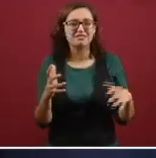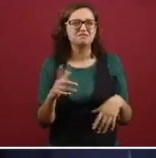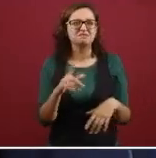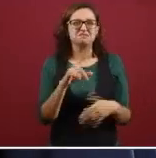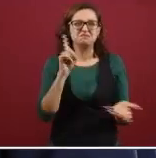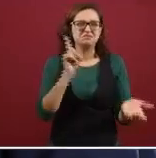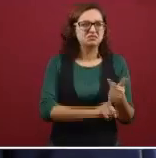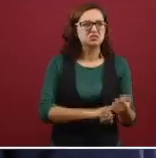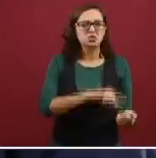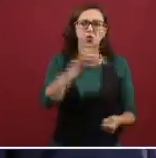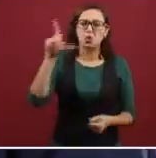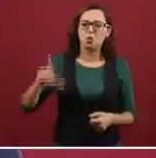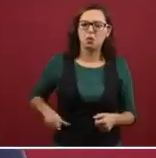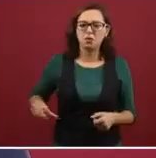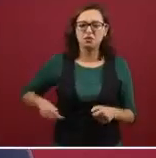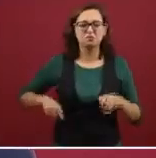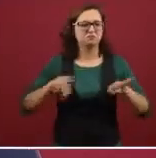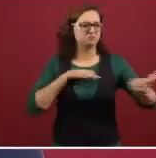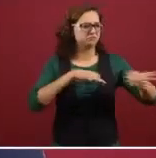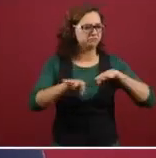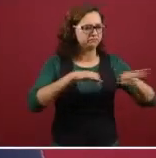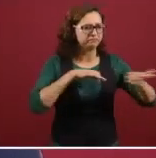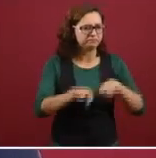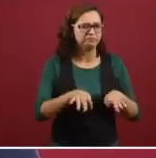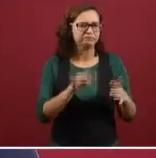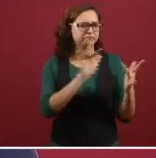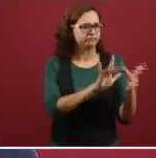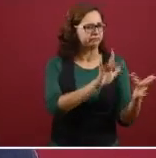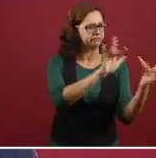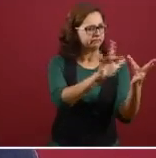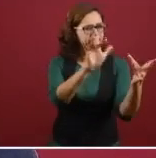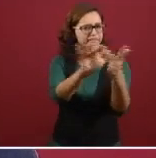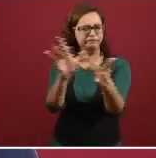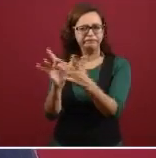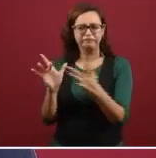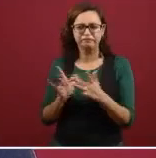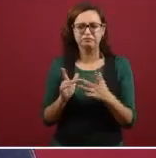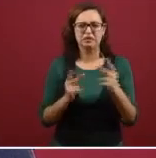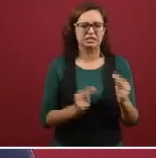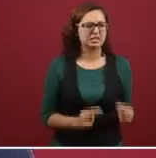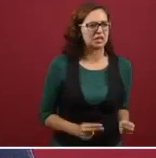gobierno. Tenían negocios